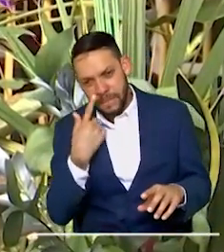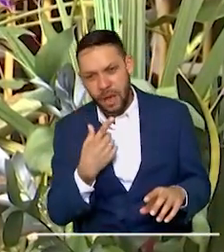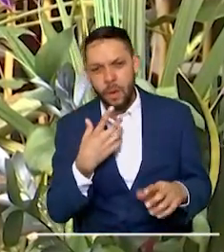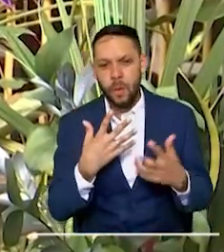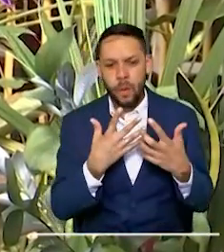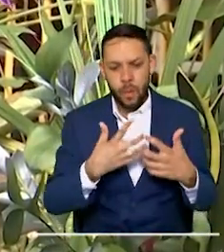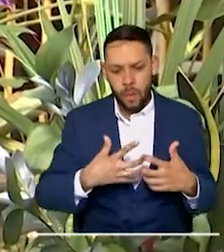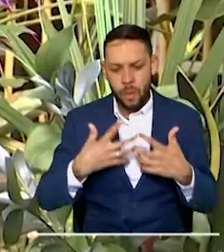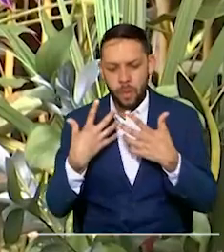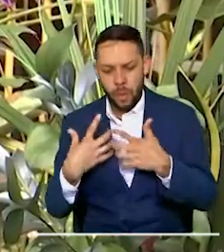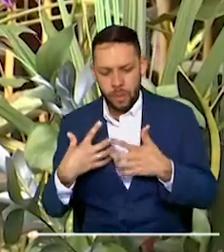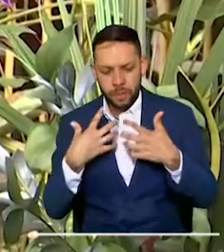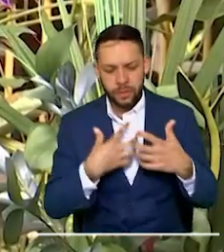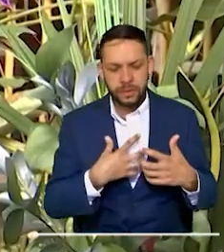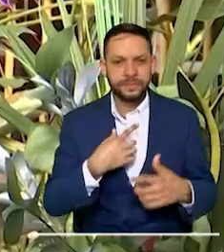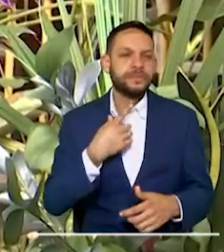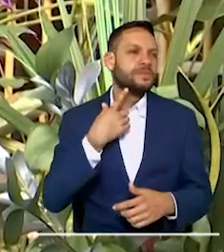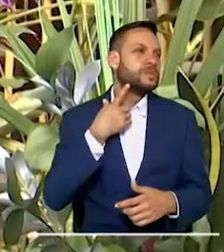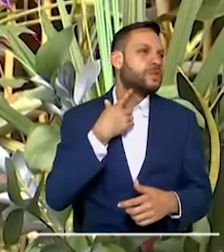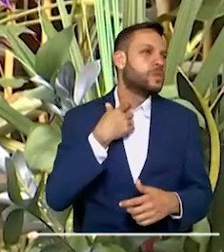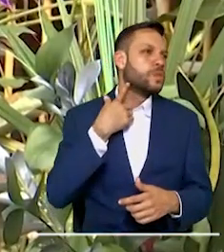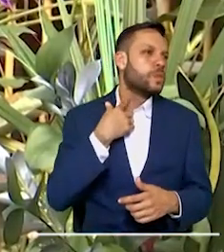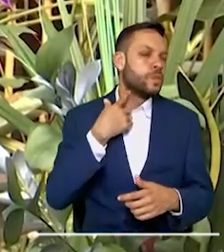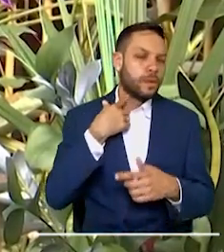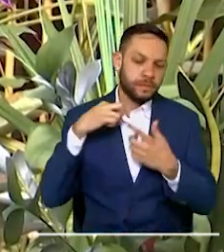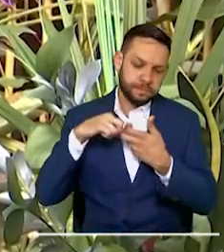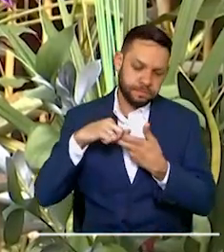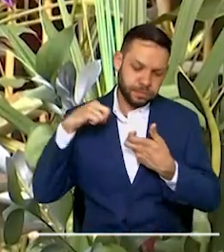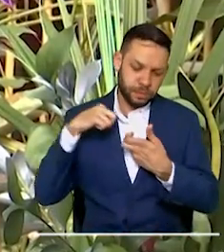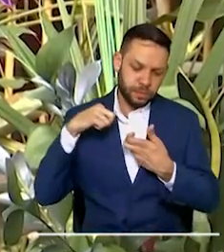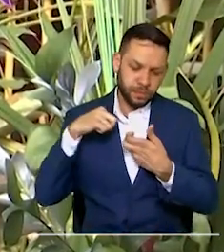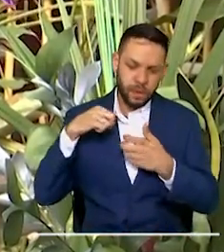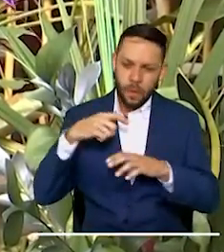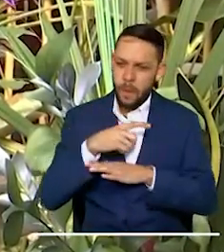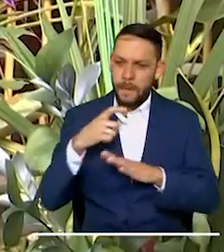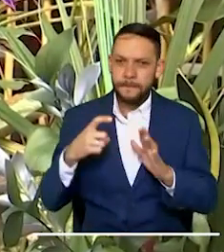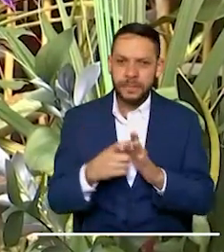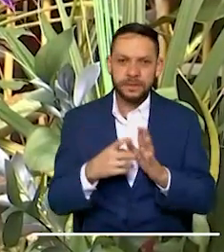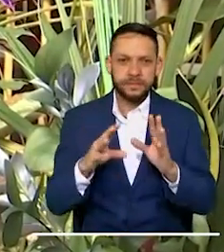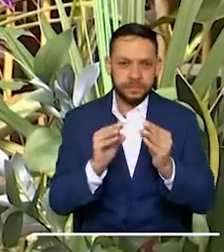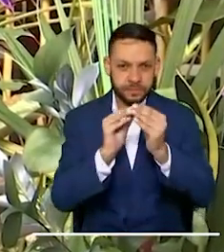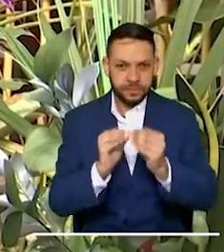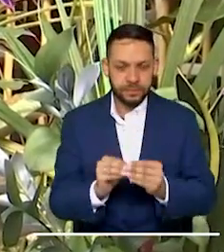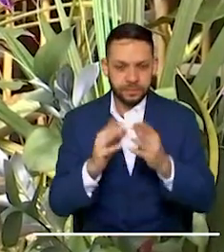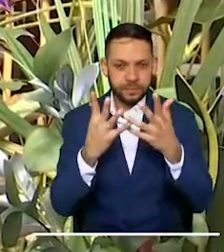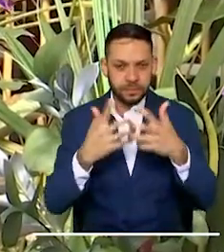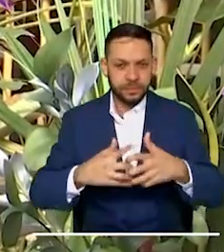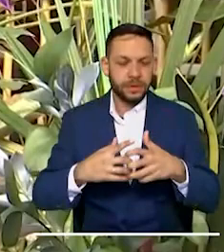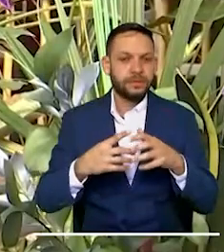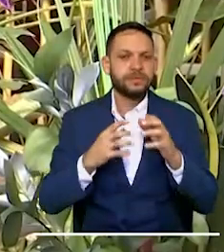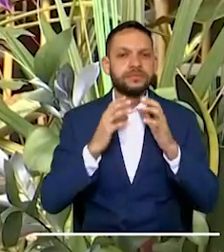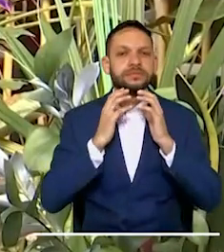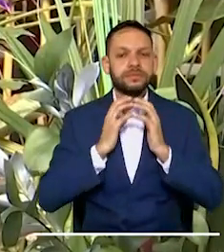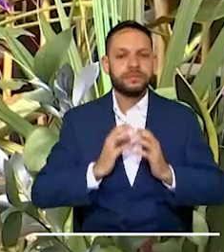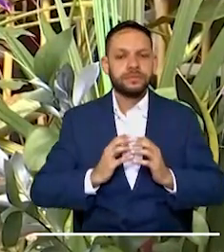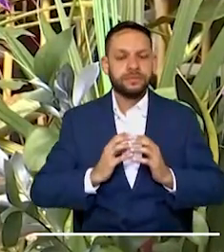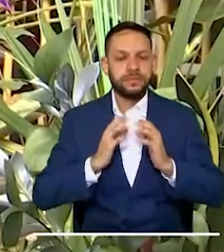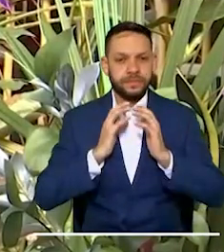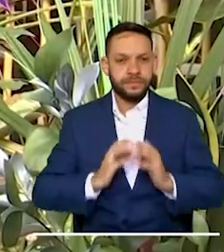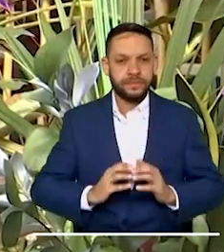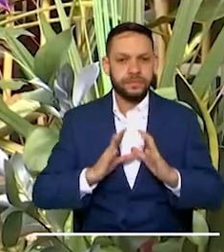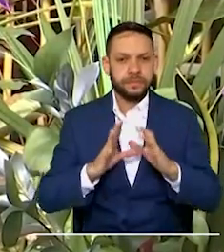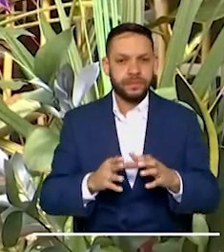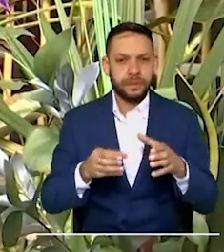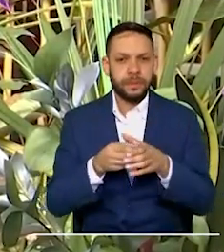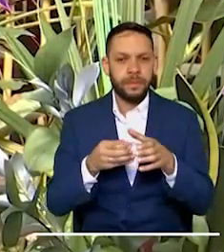empezando desde el cuello, ¿sí? El cuello, tenemos varios órganos importantes, entre ellos una glándula que es